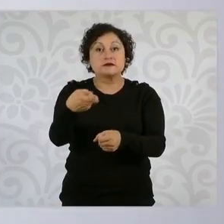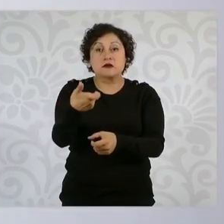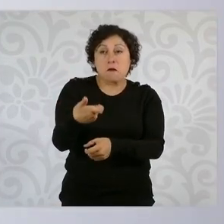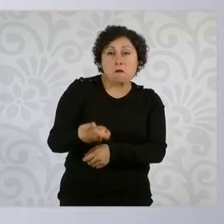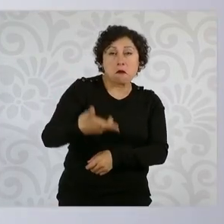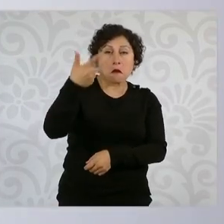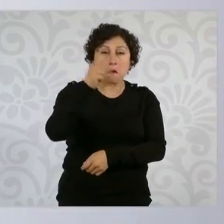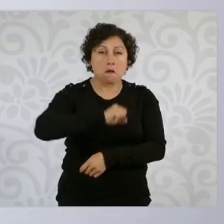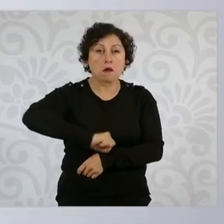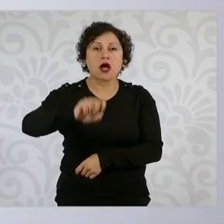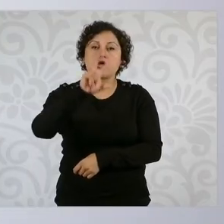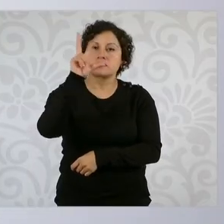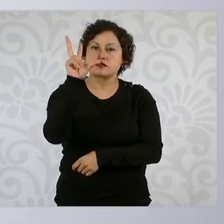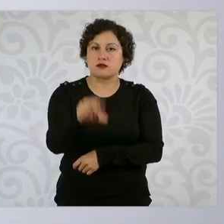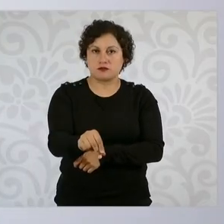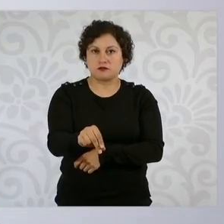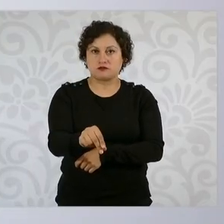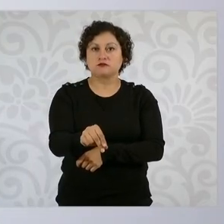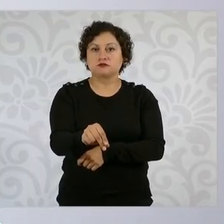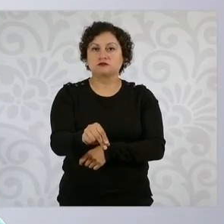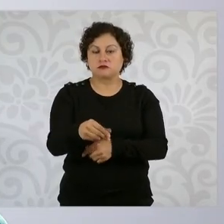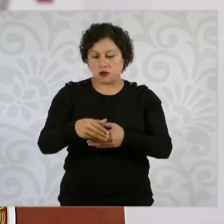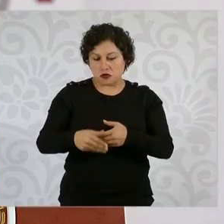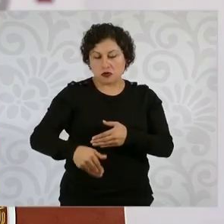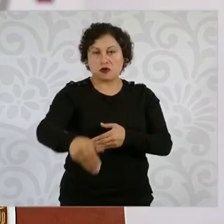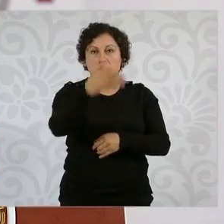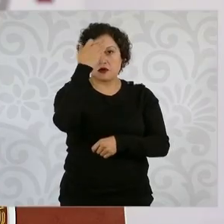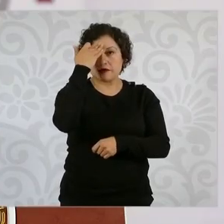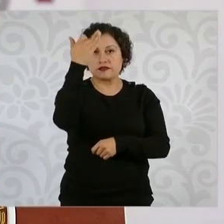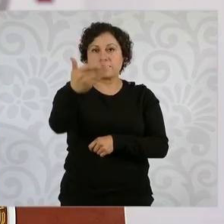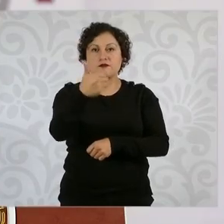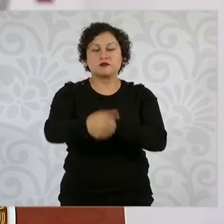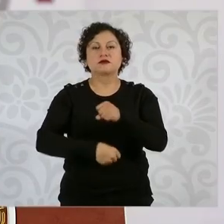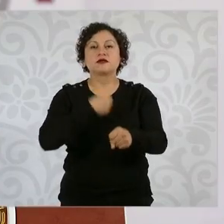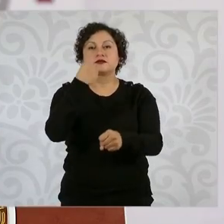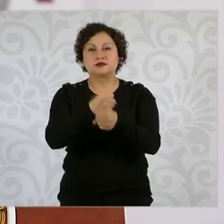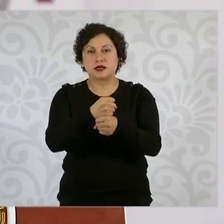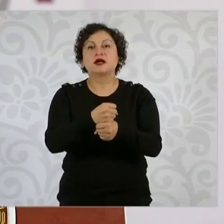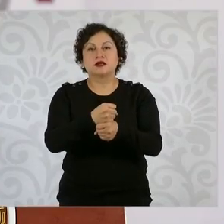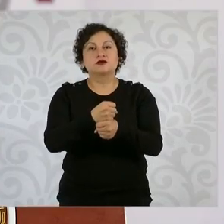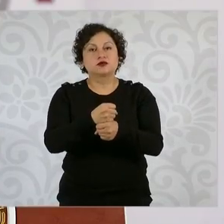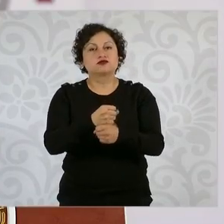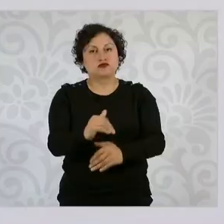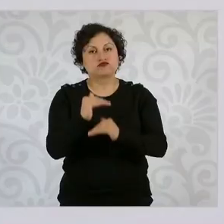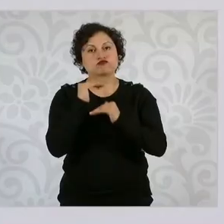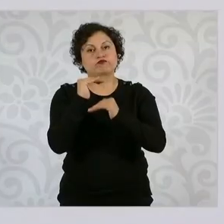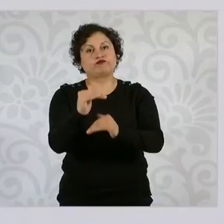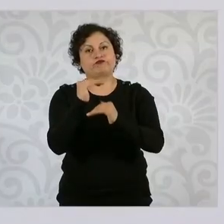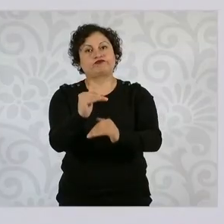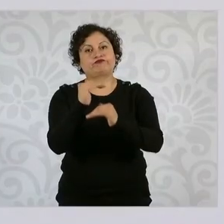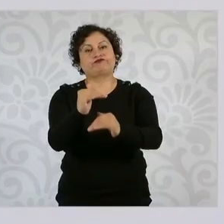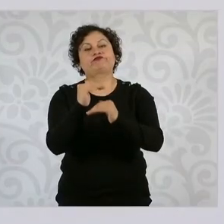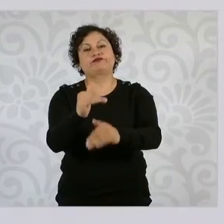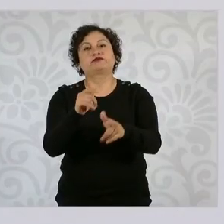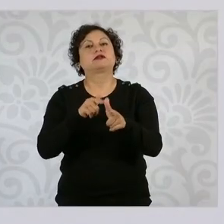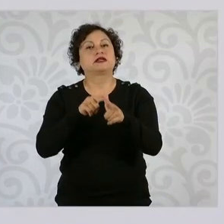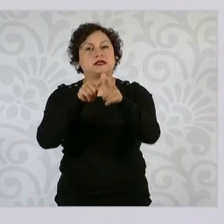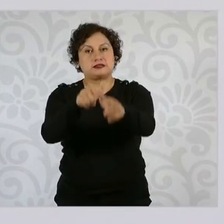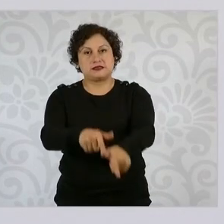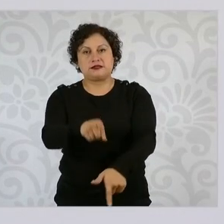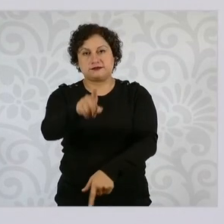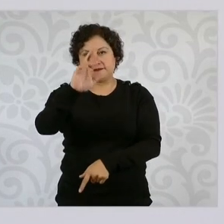el sexenio. Se van a mantener constantes los precios porque hay que recordar los gasolinazos